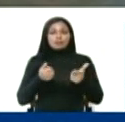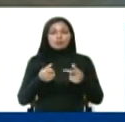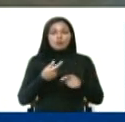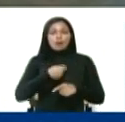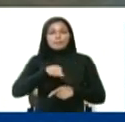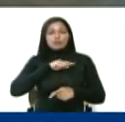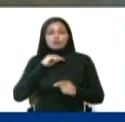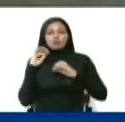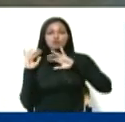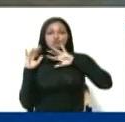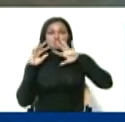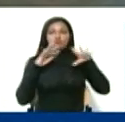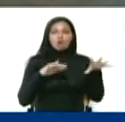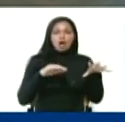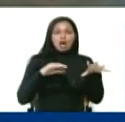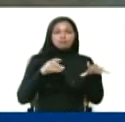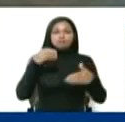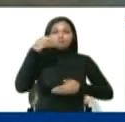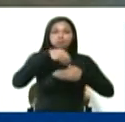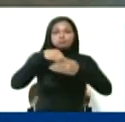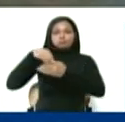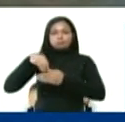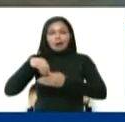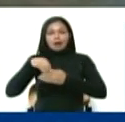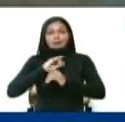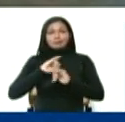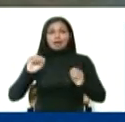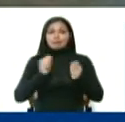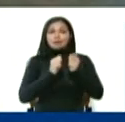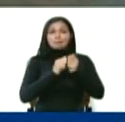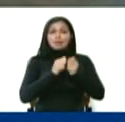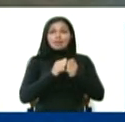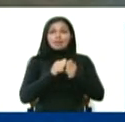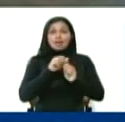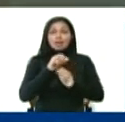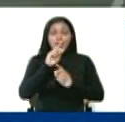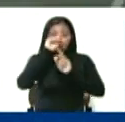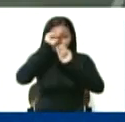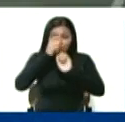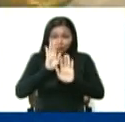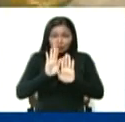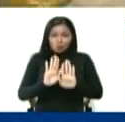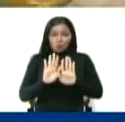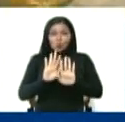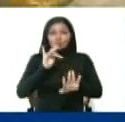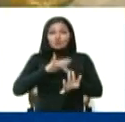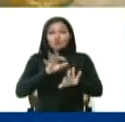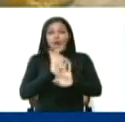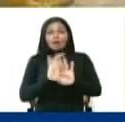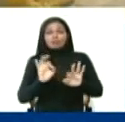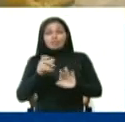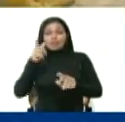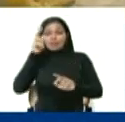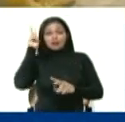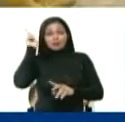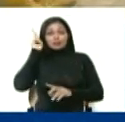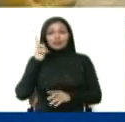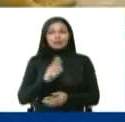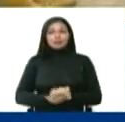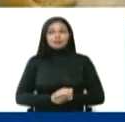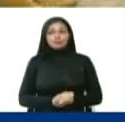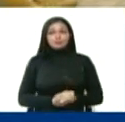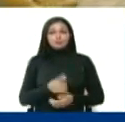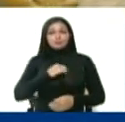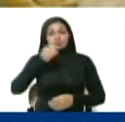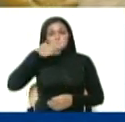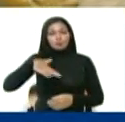españoles, invasores, colonias, ya esa piedra cueca era sagrada para los pueblos indígenas. Allí, nuestros